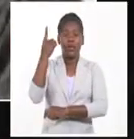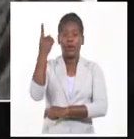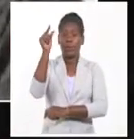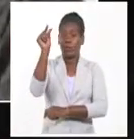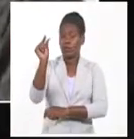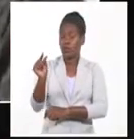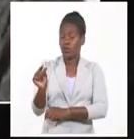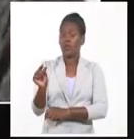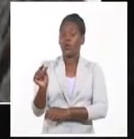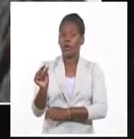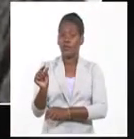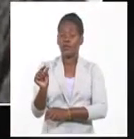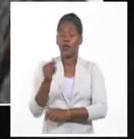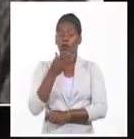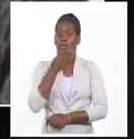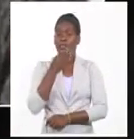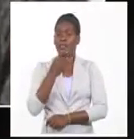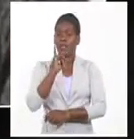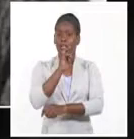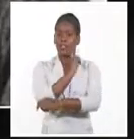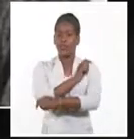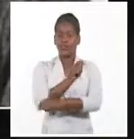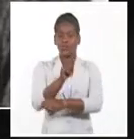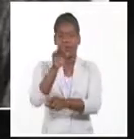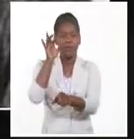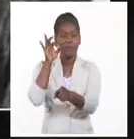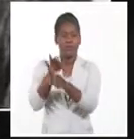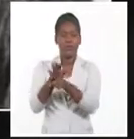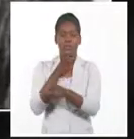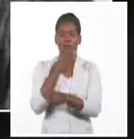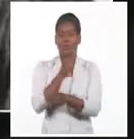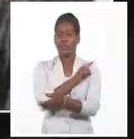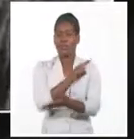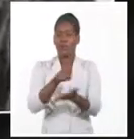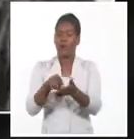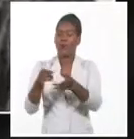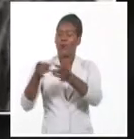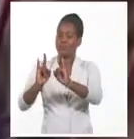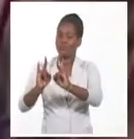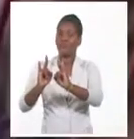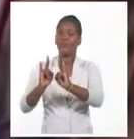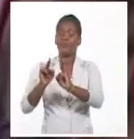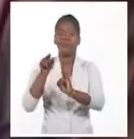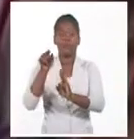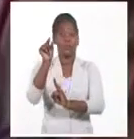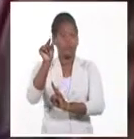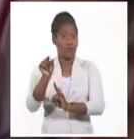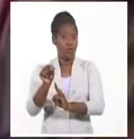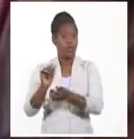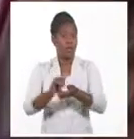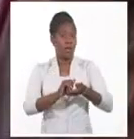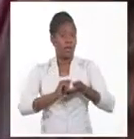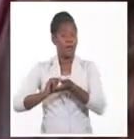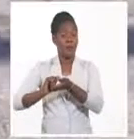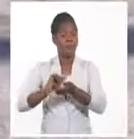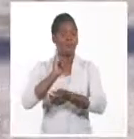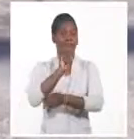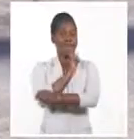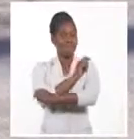fallecida tempranamente en su afán de llevar el arte a las comunidades rurales del país. Era precisamente esa la misión de un